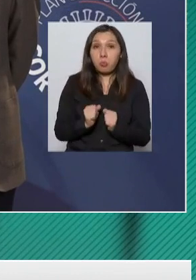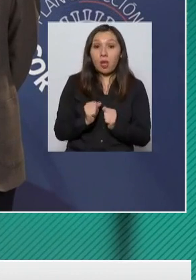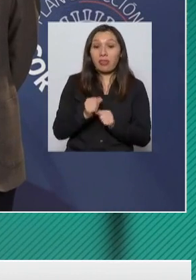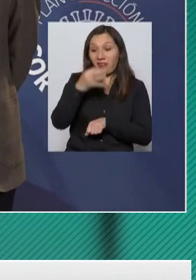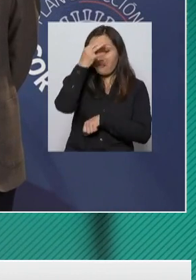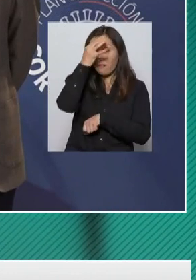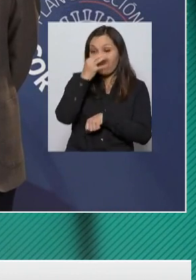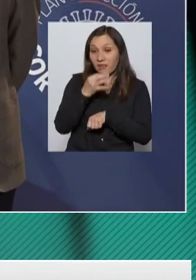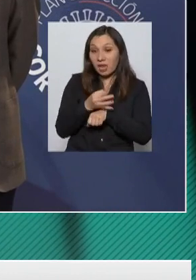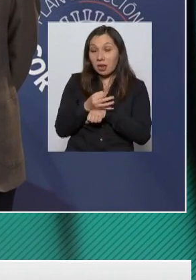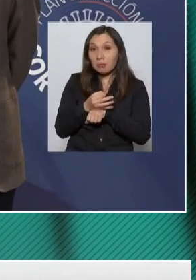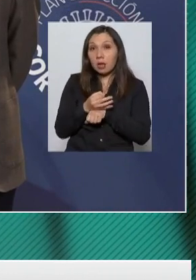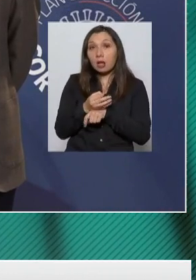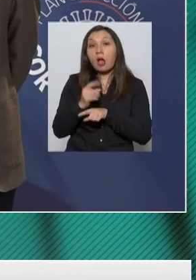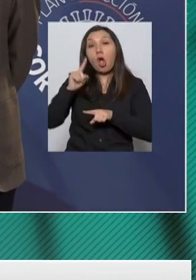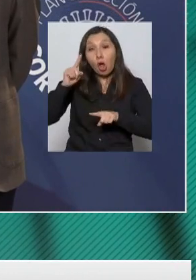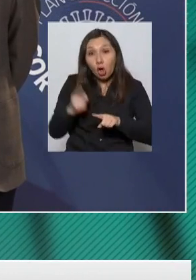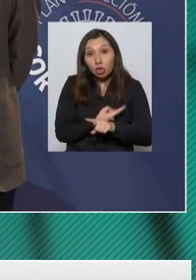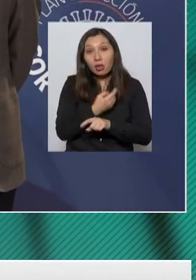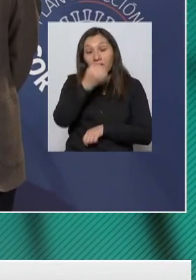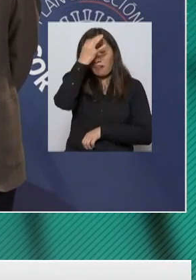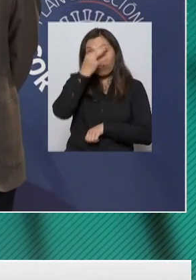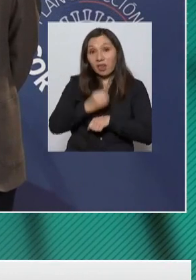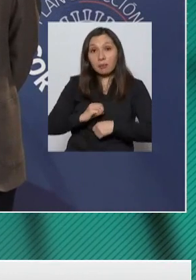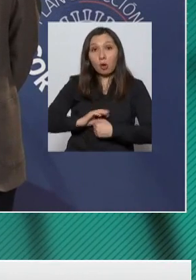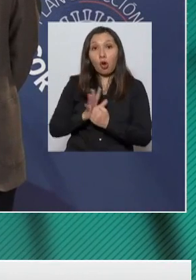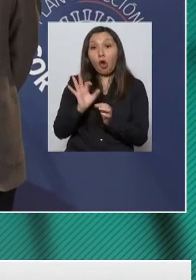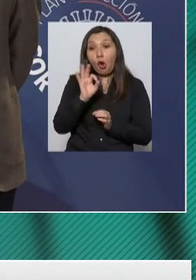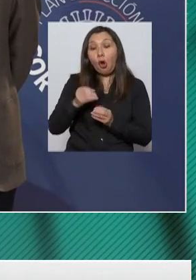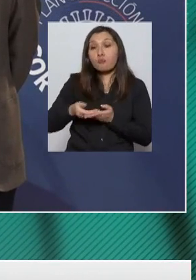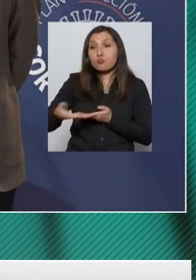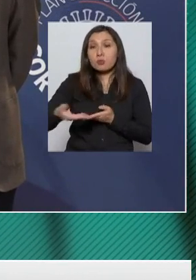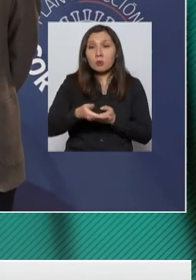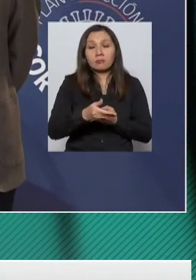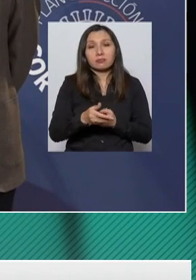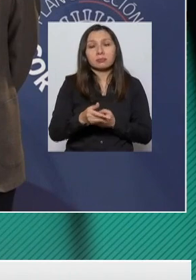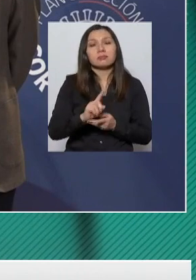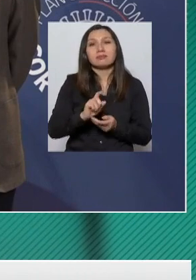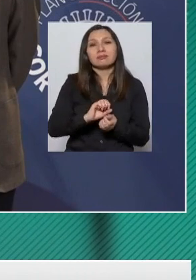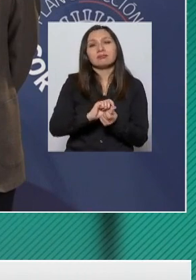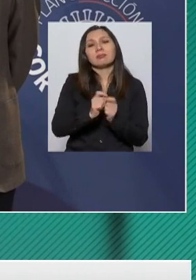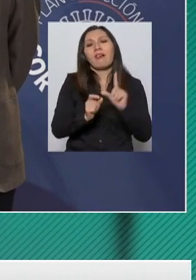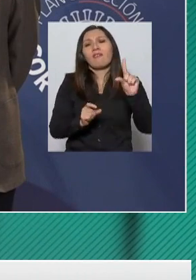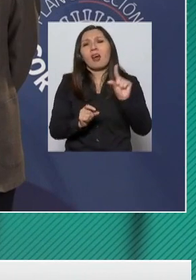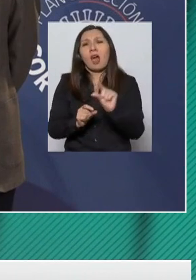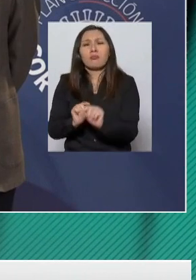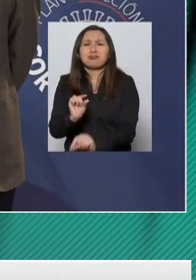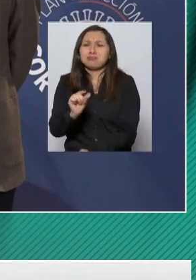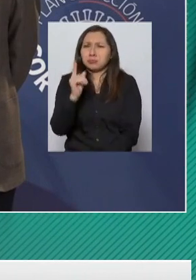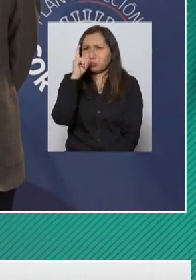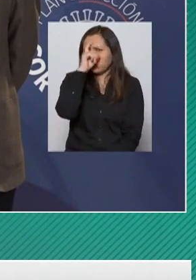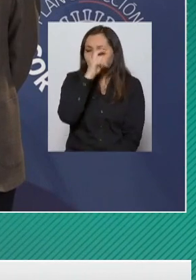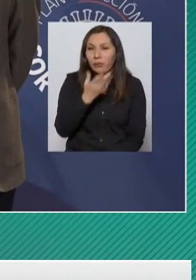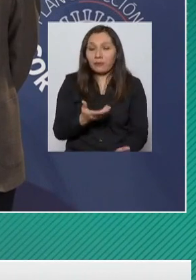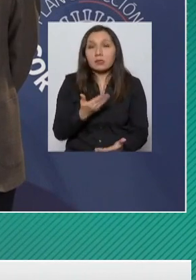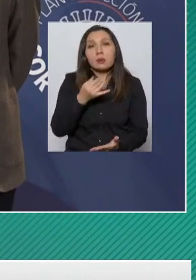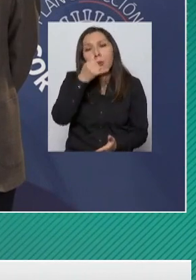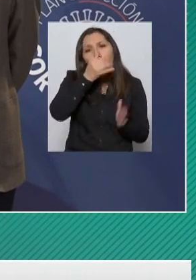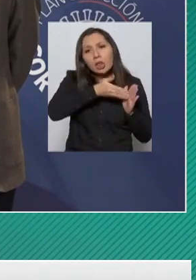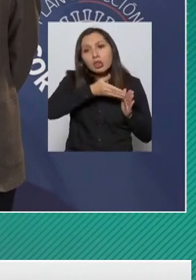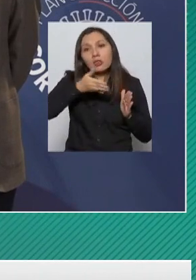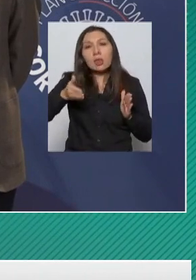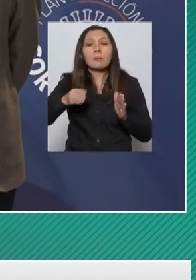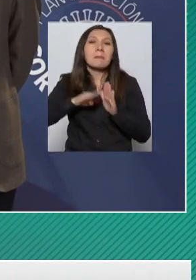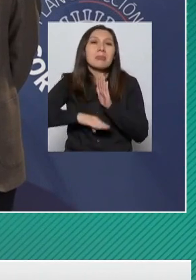forme esa persona se enferme de nuevo o enferme a otros se se transforma en algo muy remoto cuanto tiempo